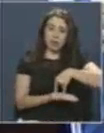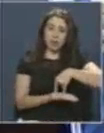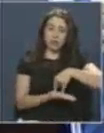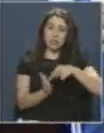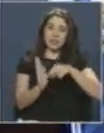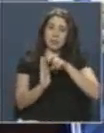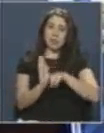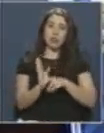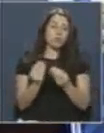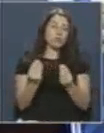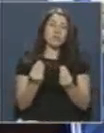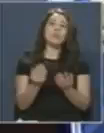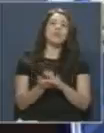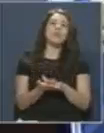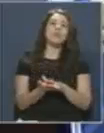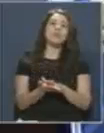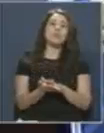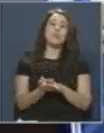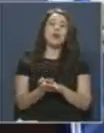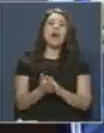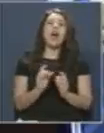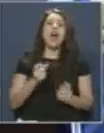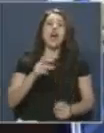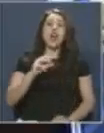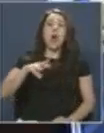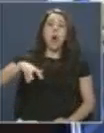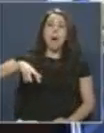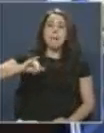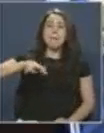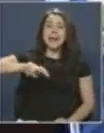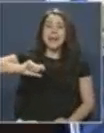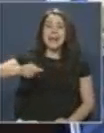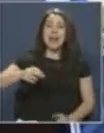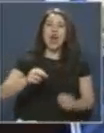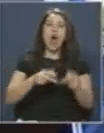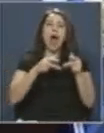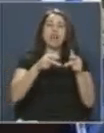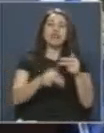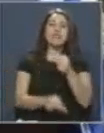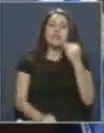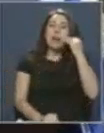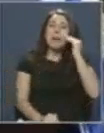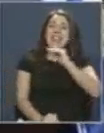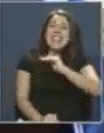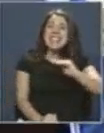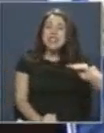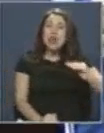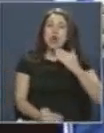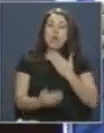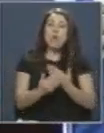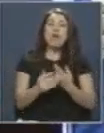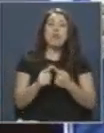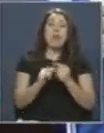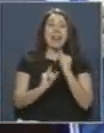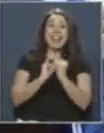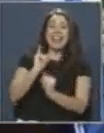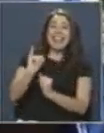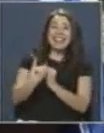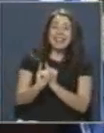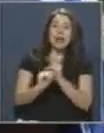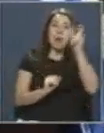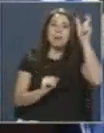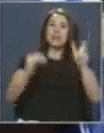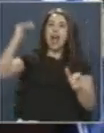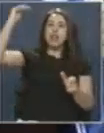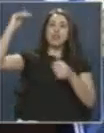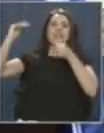que tienen que ver, por ejemplo, con el anti-grooming o el acoso sexual de menores, cuando a través de las redes sociales un adulto se